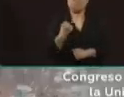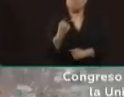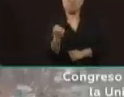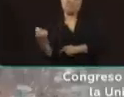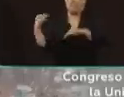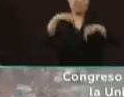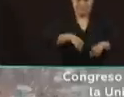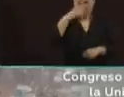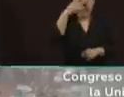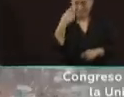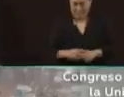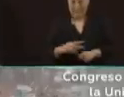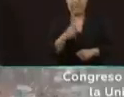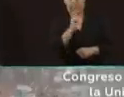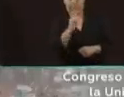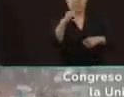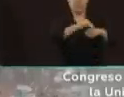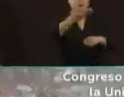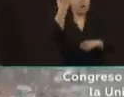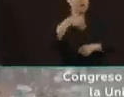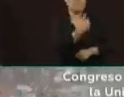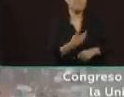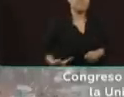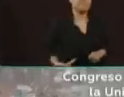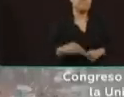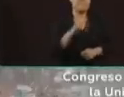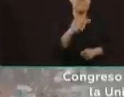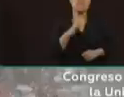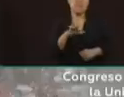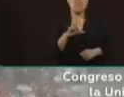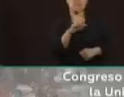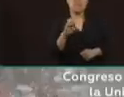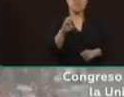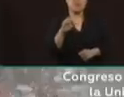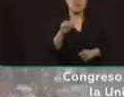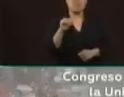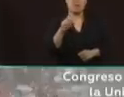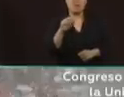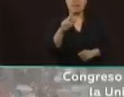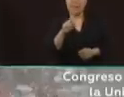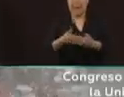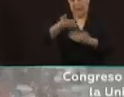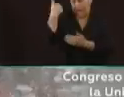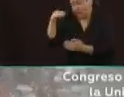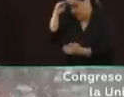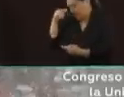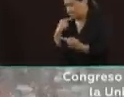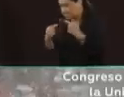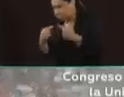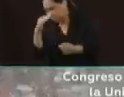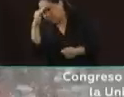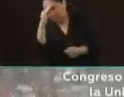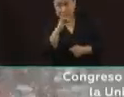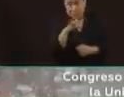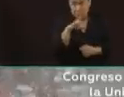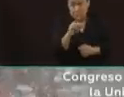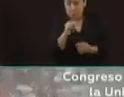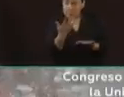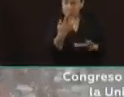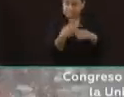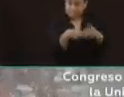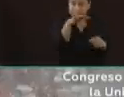de la presidencia de Miguel de la Madrid. Iniciamos la discusión si debíamos de participar en las elecciones